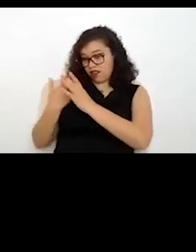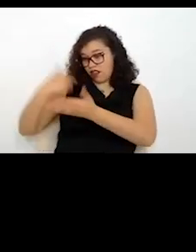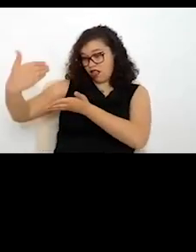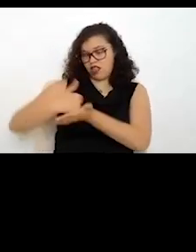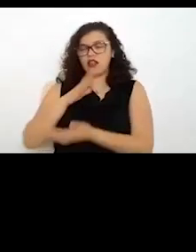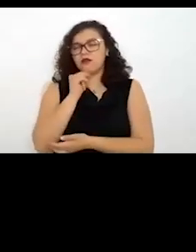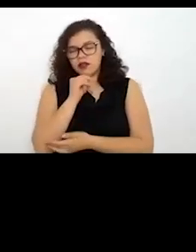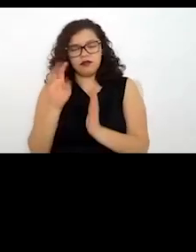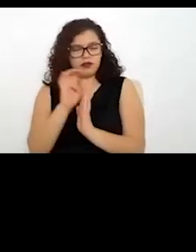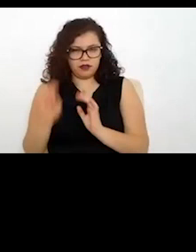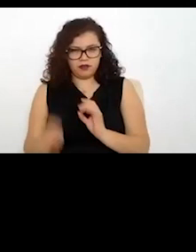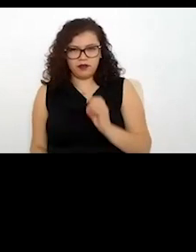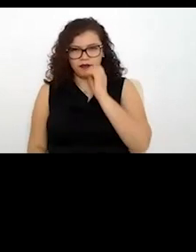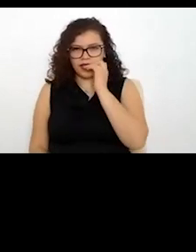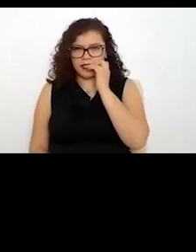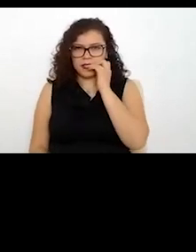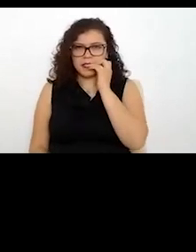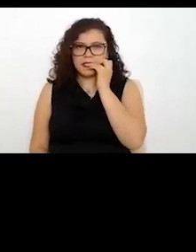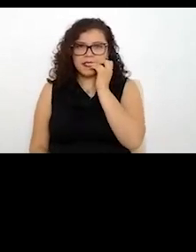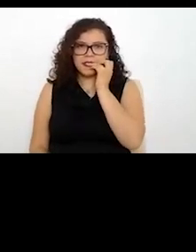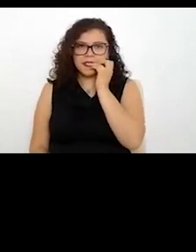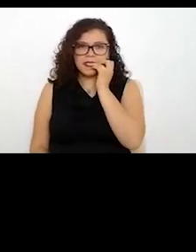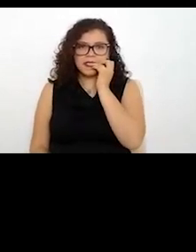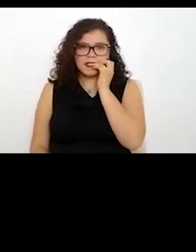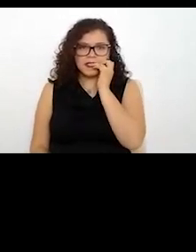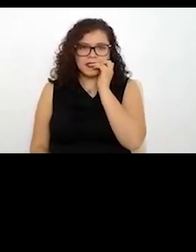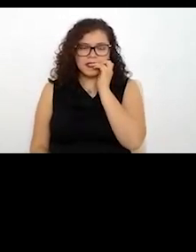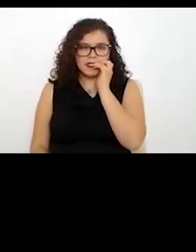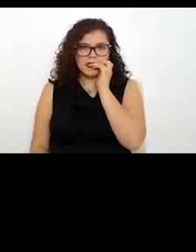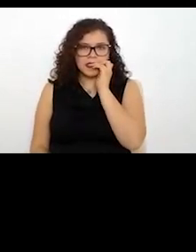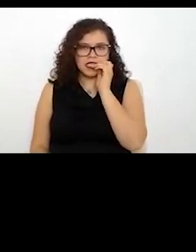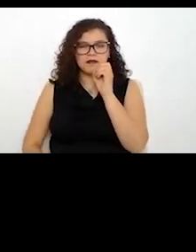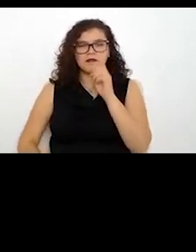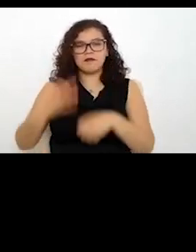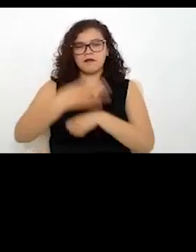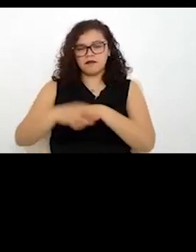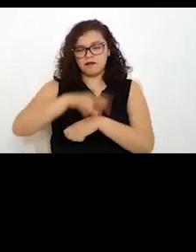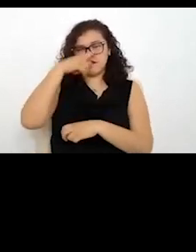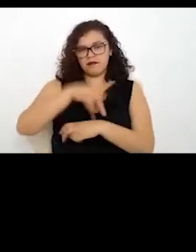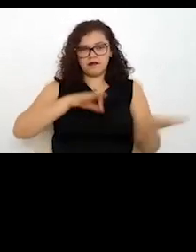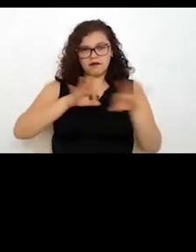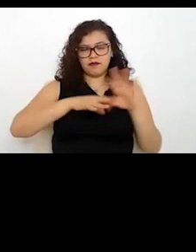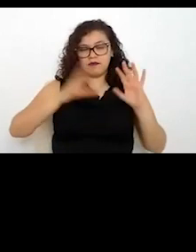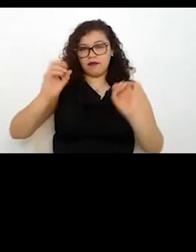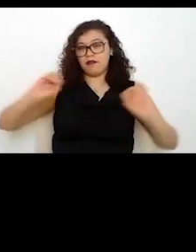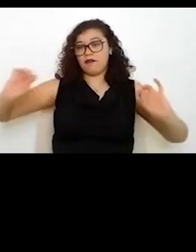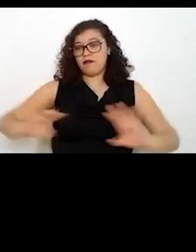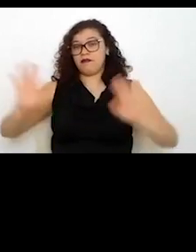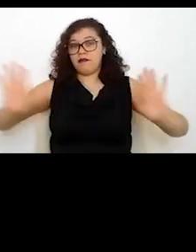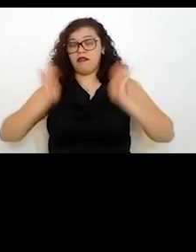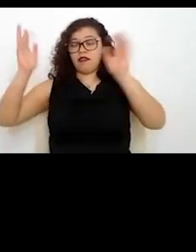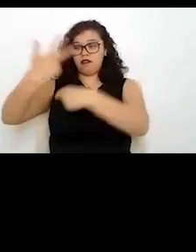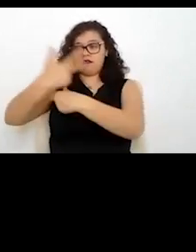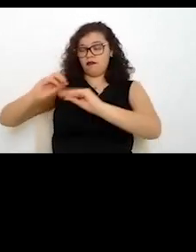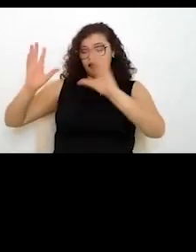ejemplo, está prohibido que mientras tú estés trabajando te prendan por sorpresa la cámara, que haya un